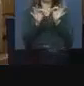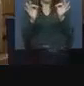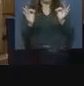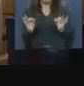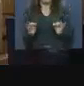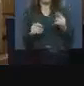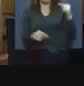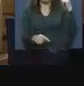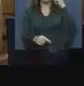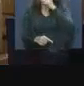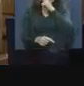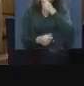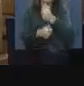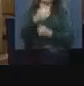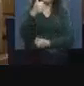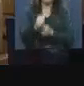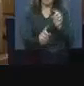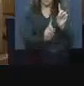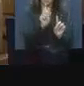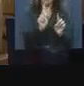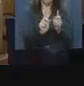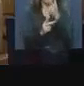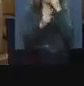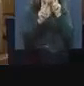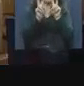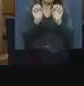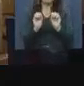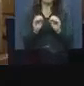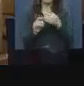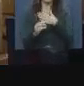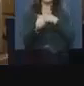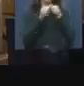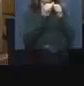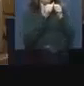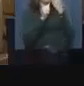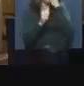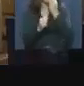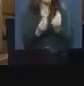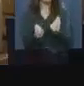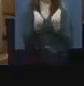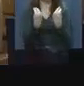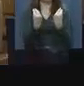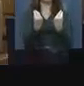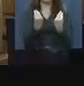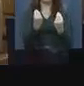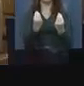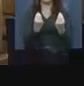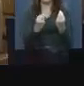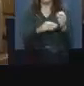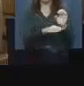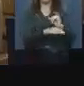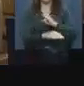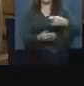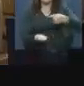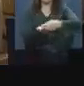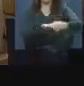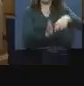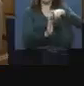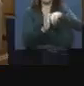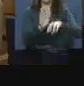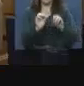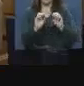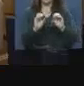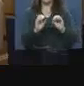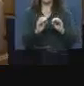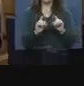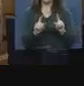falsamente profesionalizante que tienen algunos de la educación, que nos quiere convencer que es bueno que el fisco siga financiando proyectos educativos que